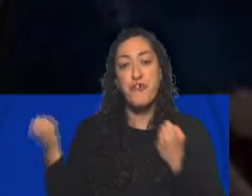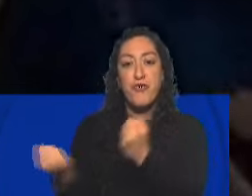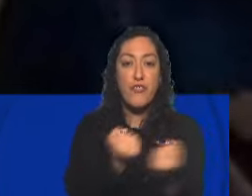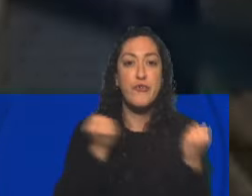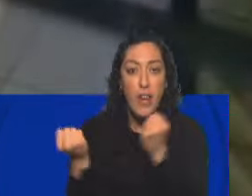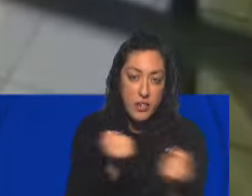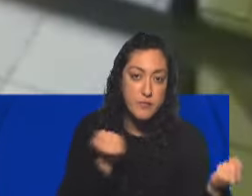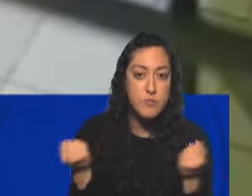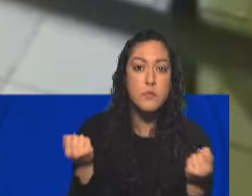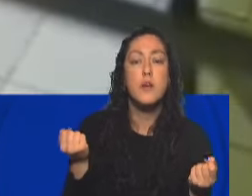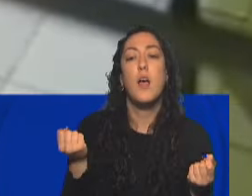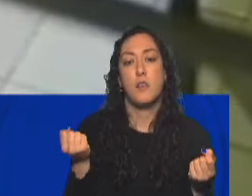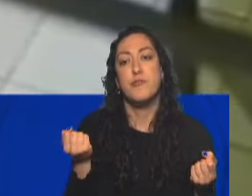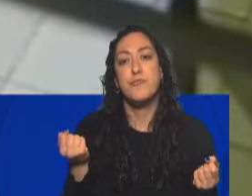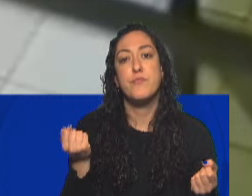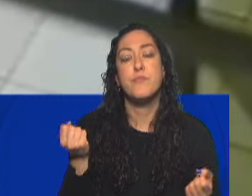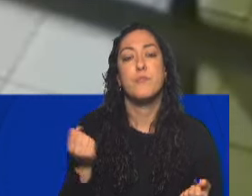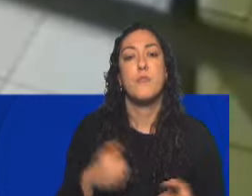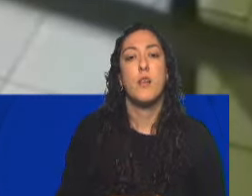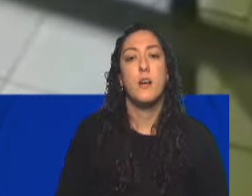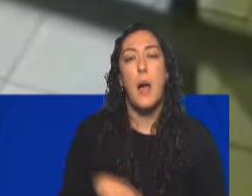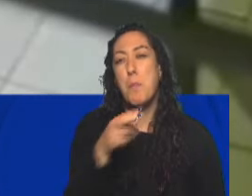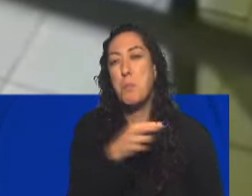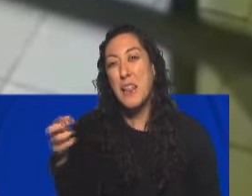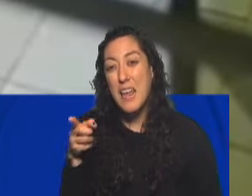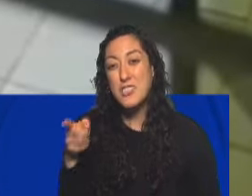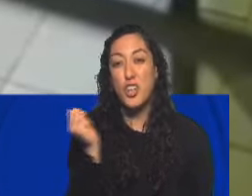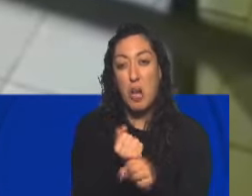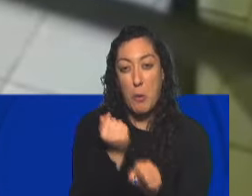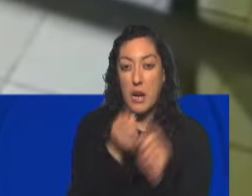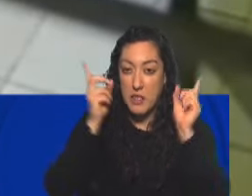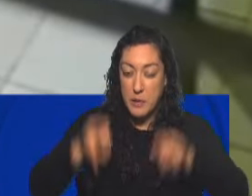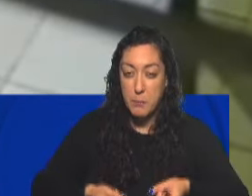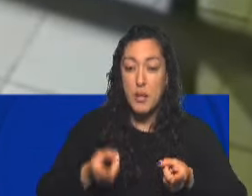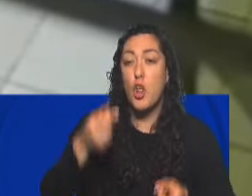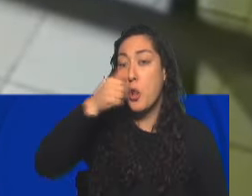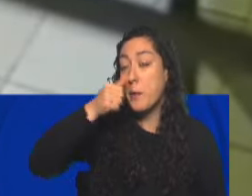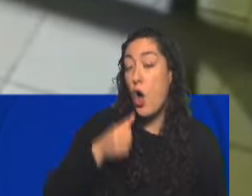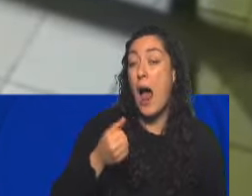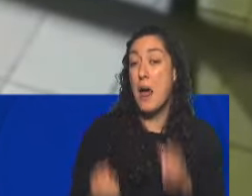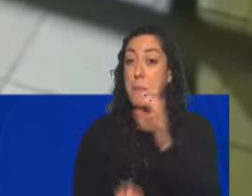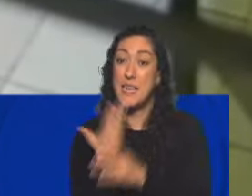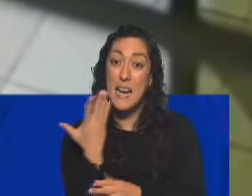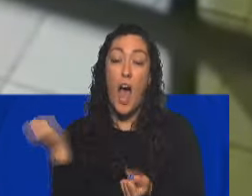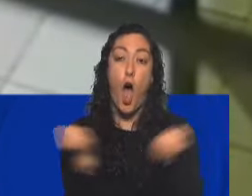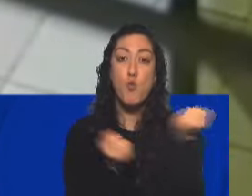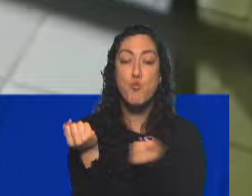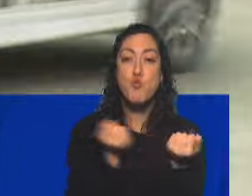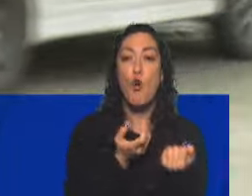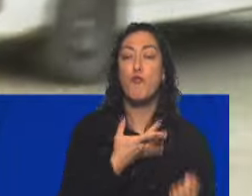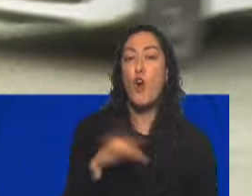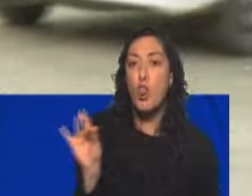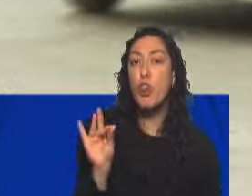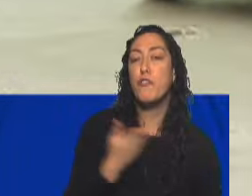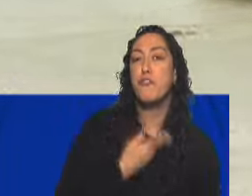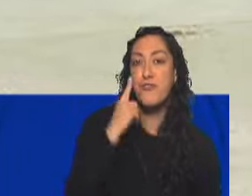de viajes. El domingo a la madrugada fue encontrada asesinada en su Fiesta Blanco, en